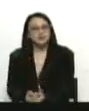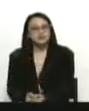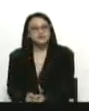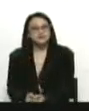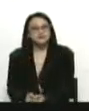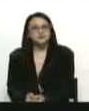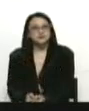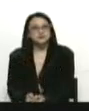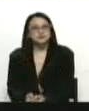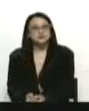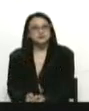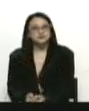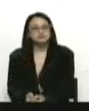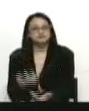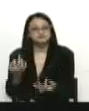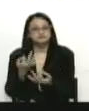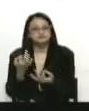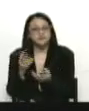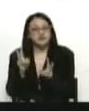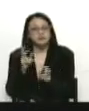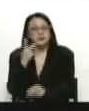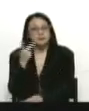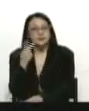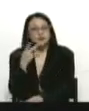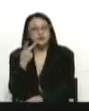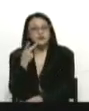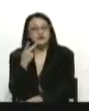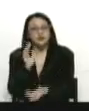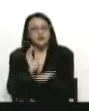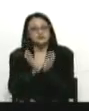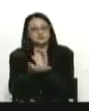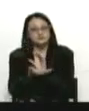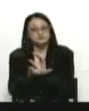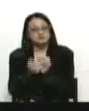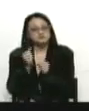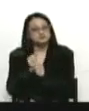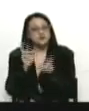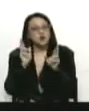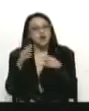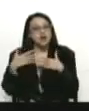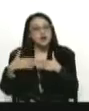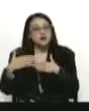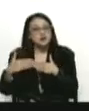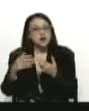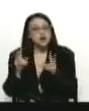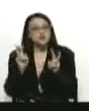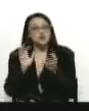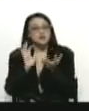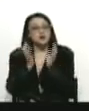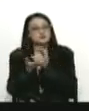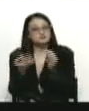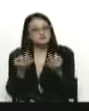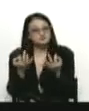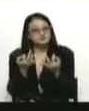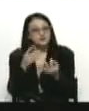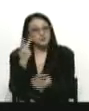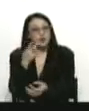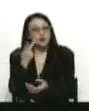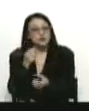bueno, son las realidades geopolíticas. Y esperemos poder transitar las nuevas realidades geopolíticas